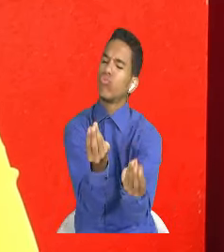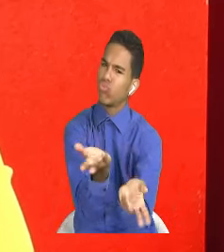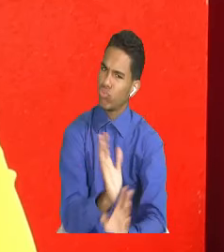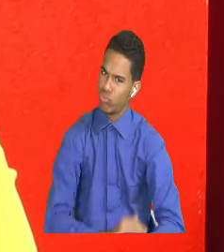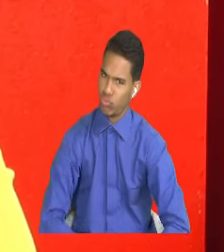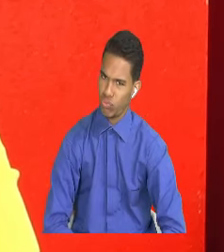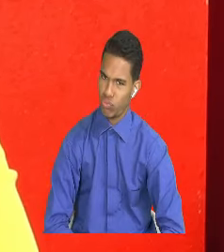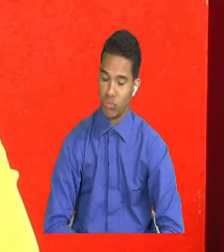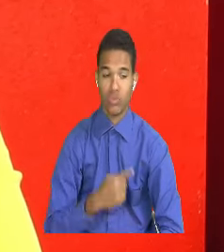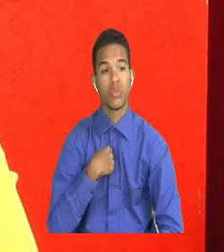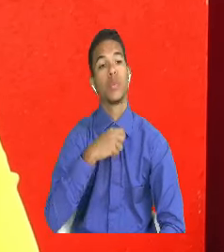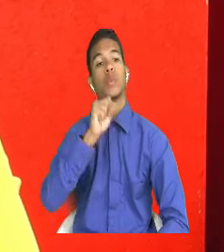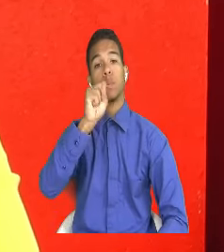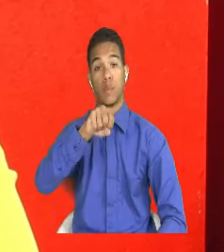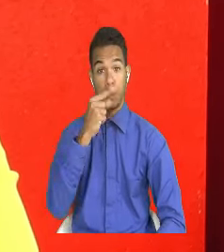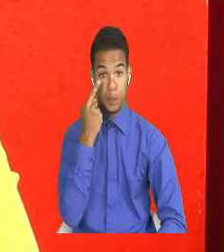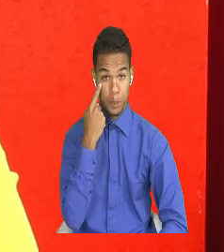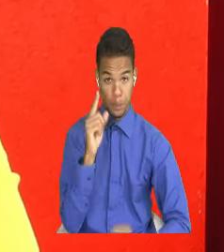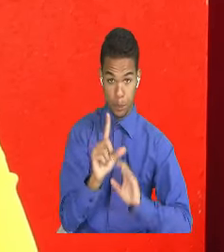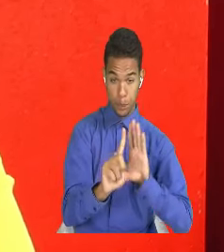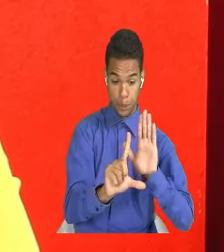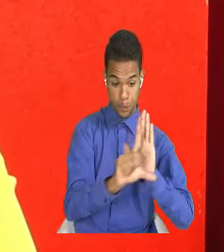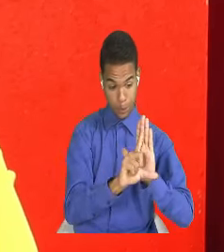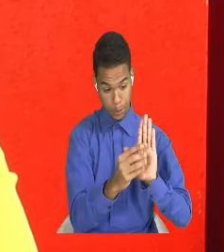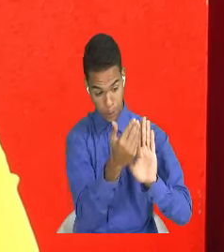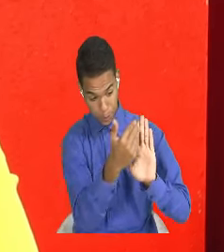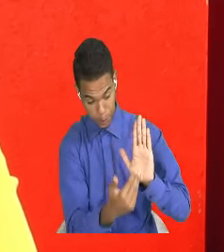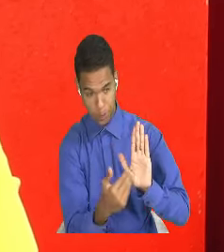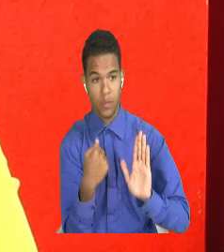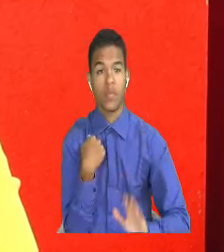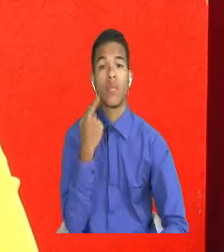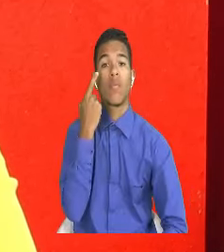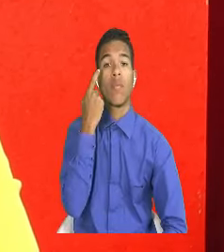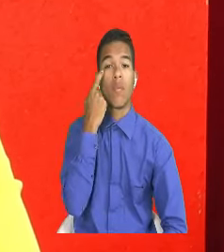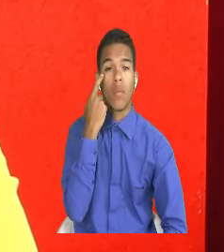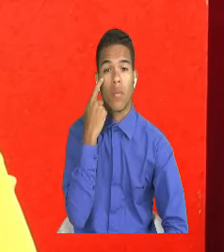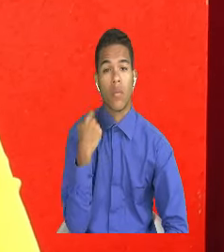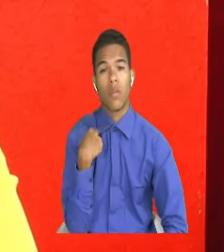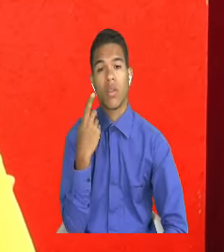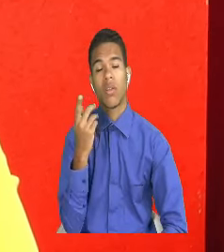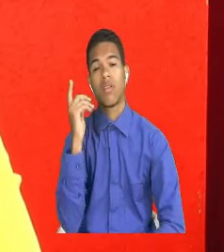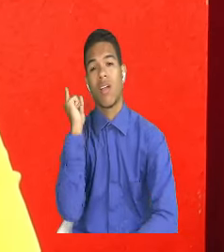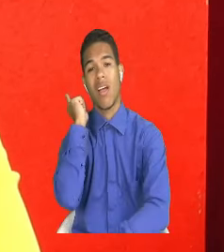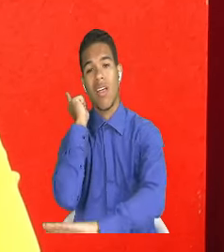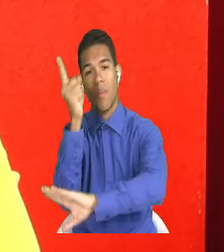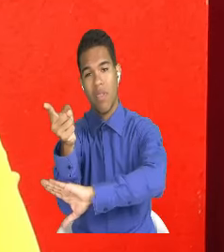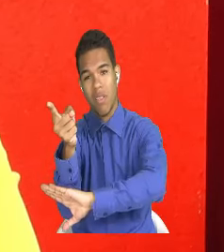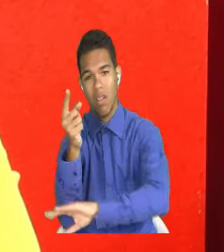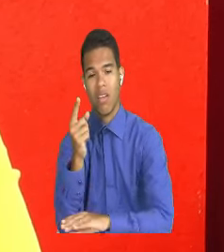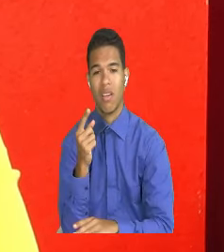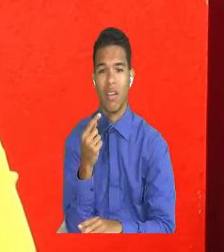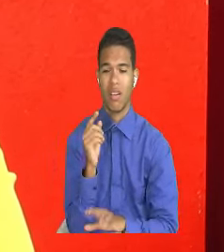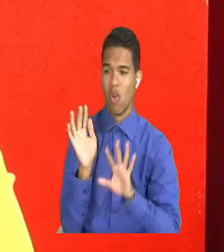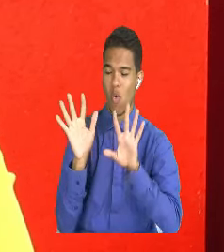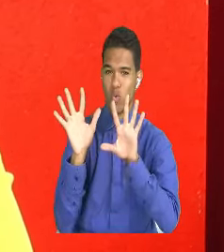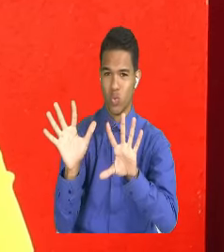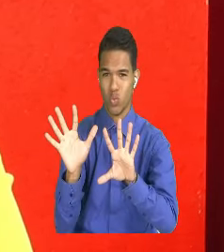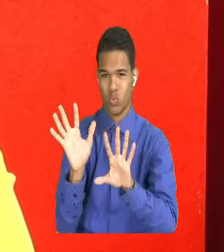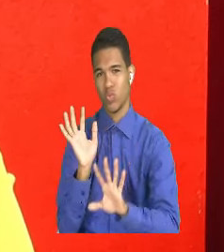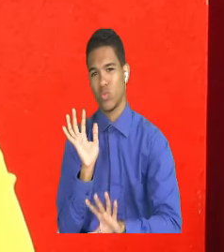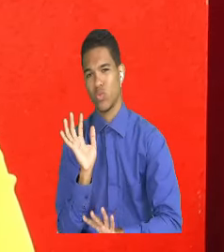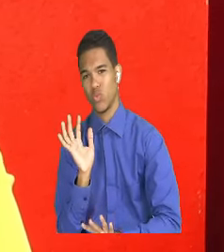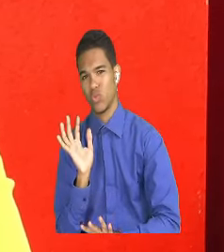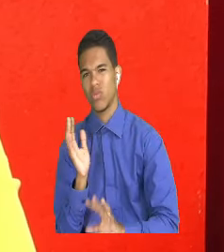debe presentar como primera medida es el denuncio penal por lesiones personales culposas. Para presentar